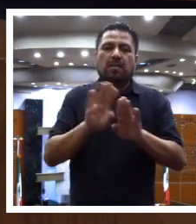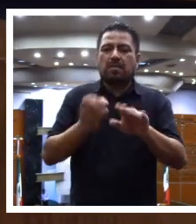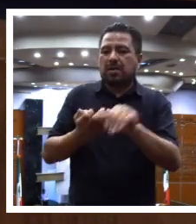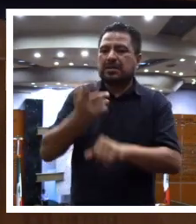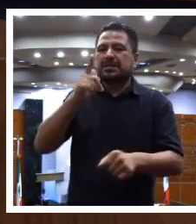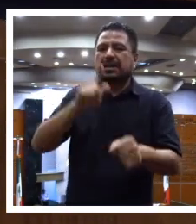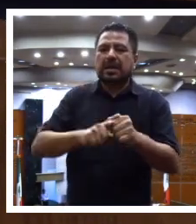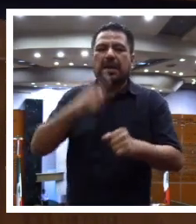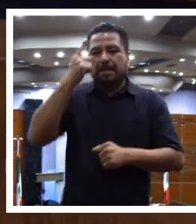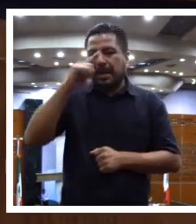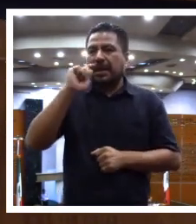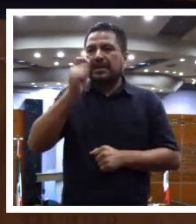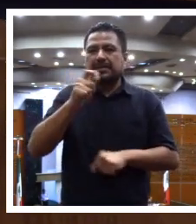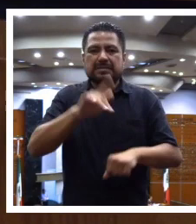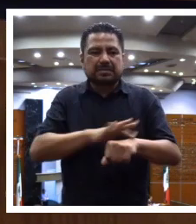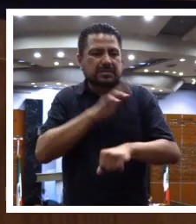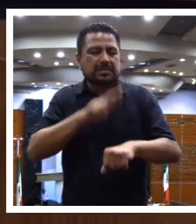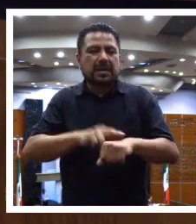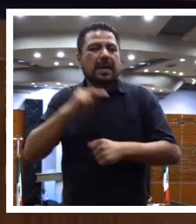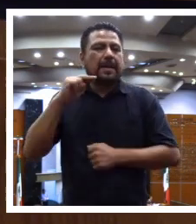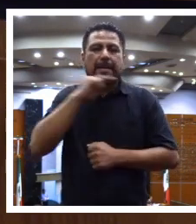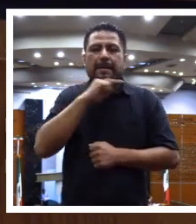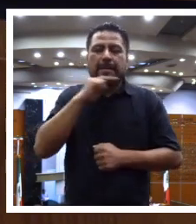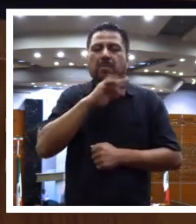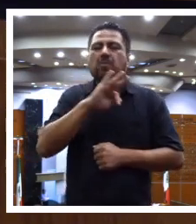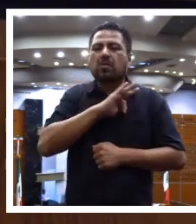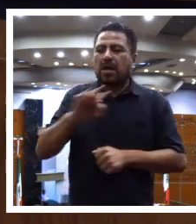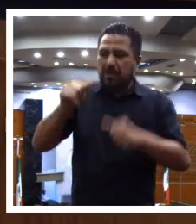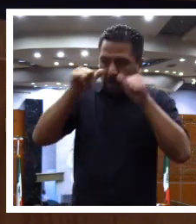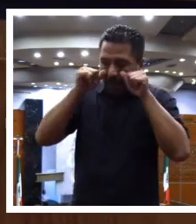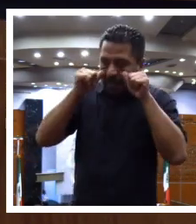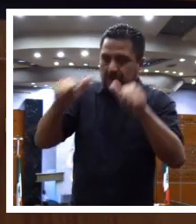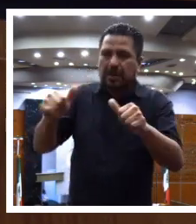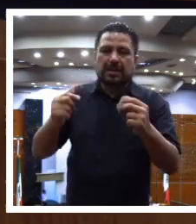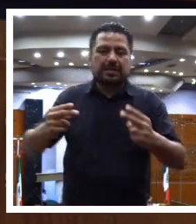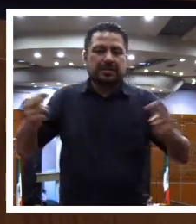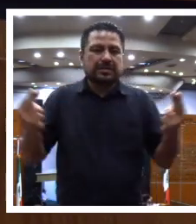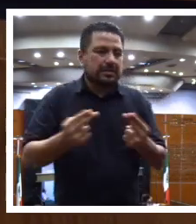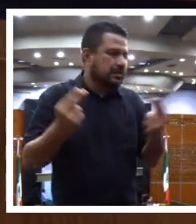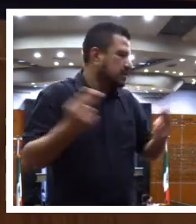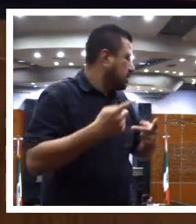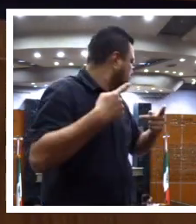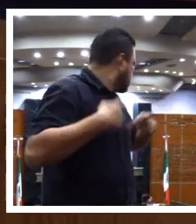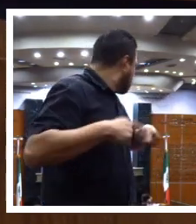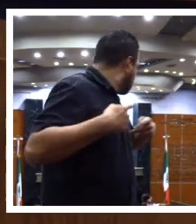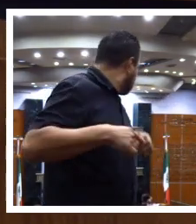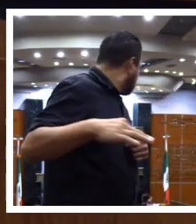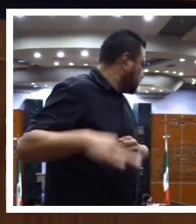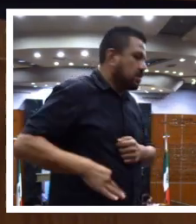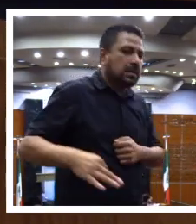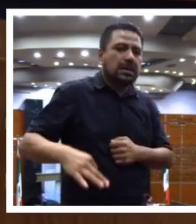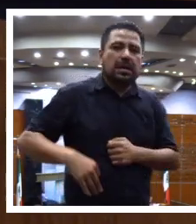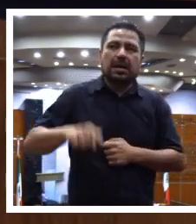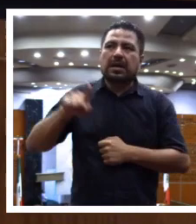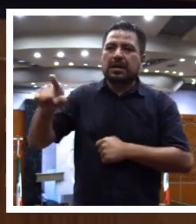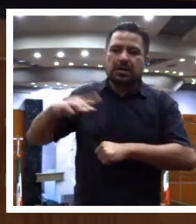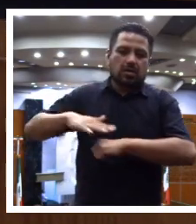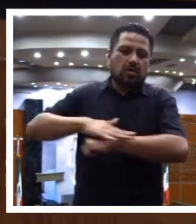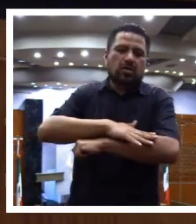estatales, para que a la mayor brevedad posible atiendan urgentemente a los pacientes renales de las costas de